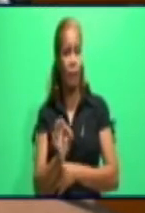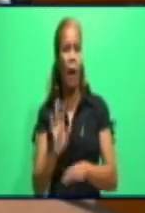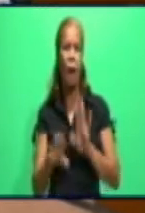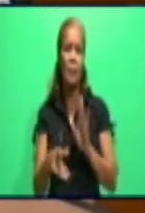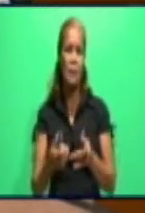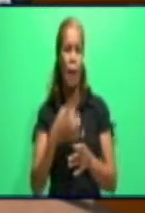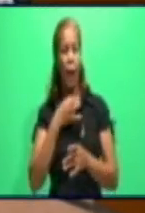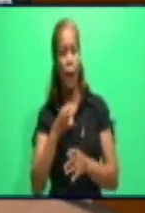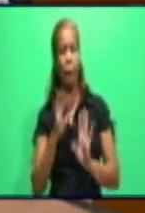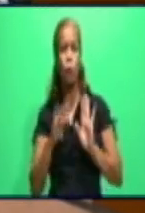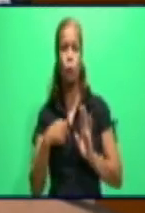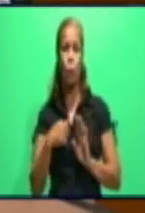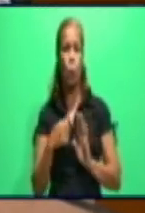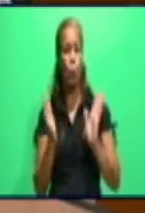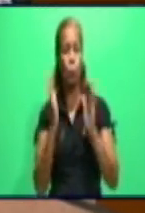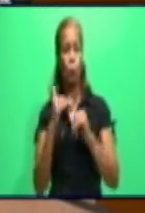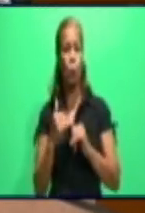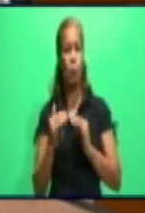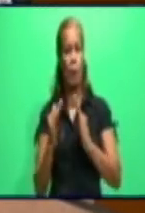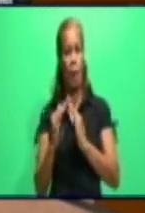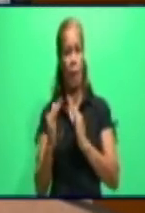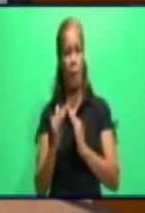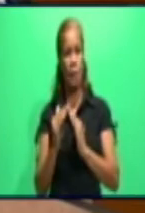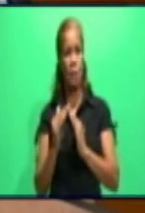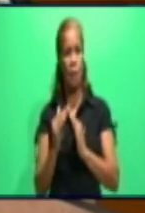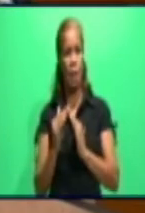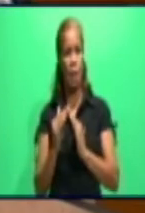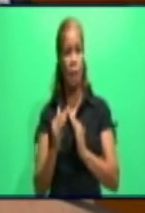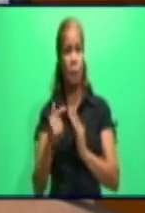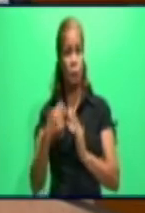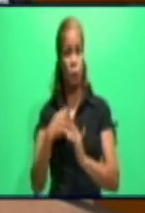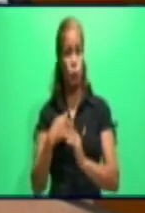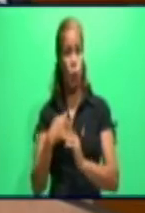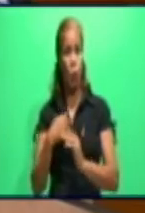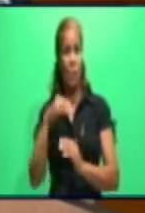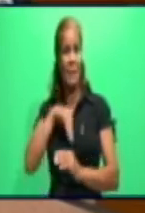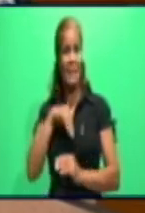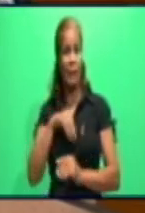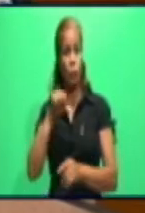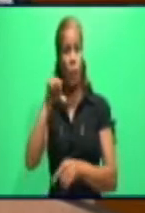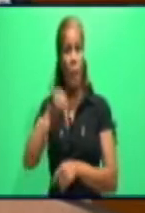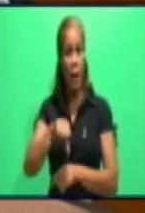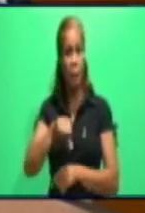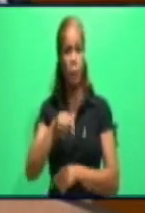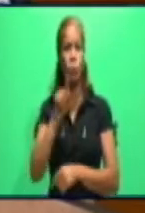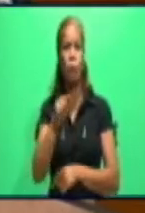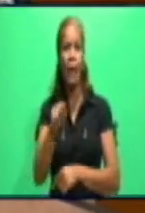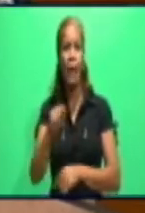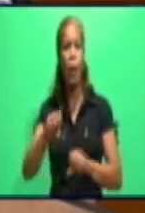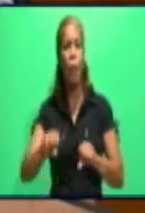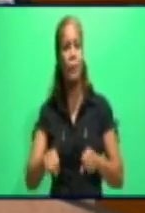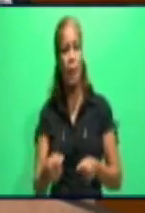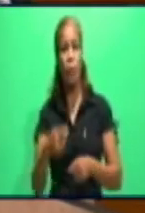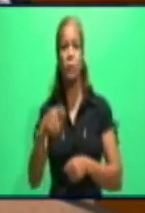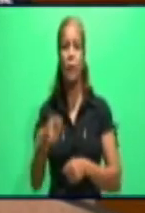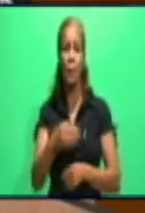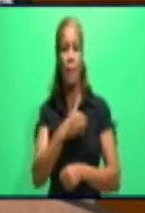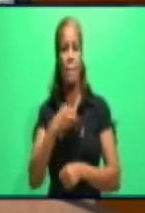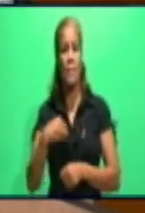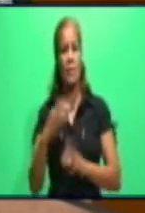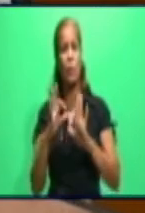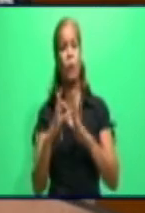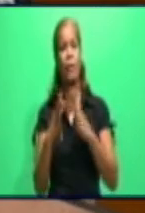estoy y me comienzo a sentirme mal yo tengo que ir al consultorio y yo tengo que ir al policlínico yo tengo que buscar la ayuda profesional